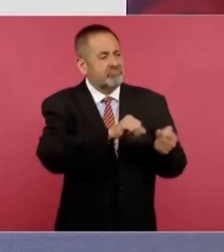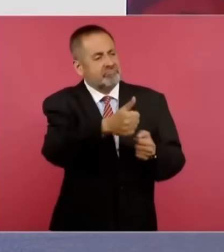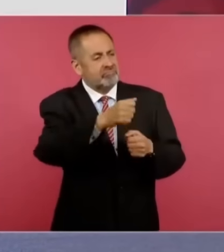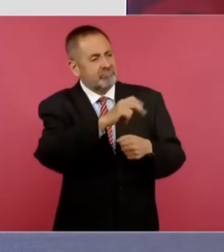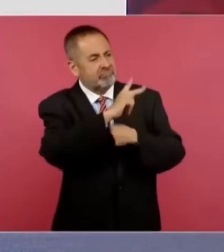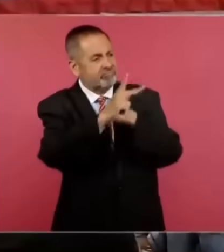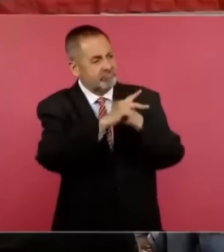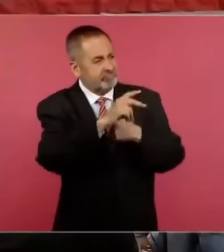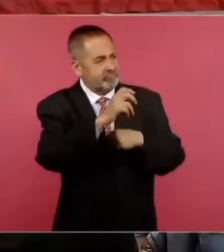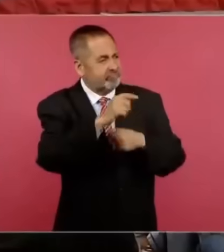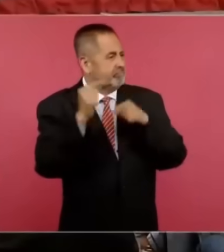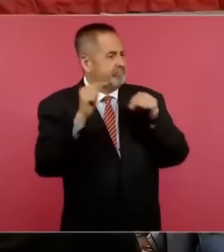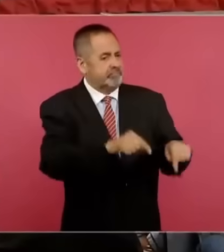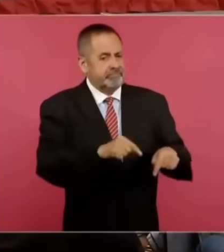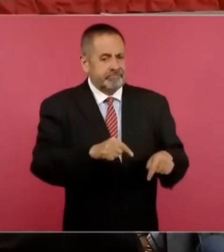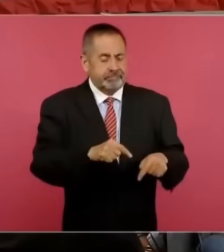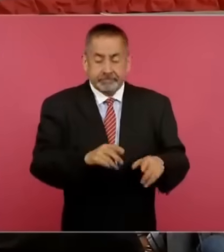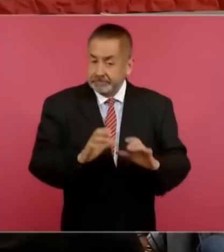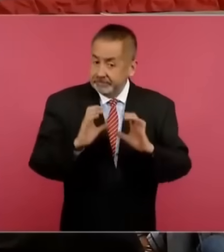extranjeros.